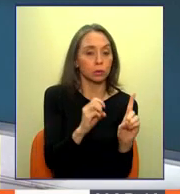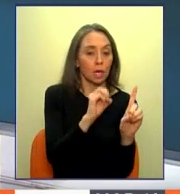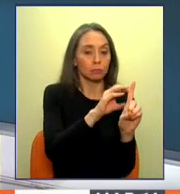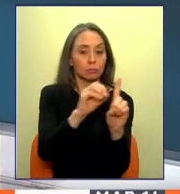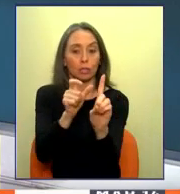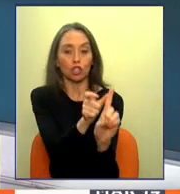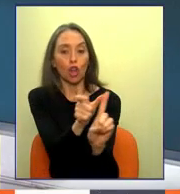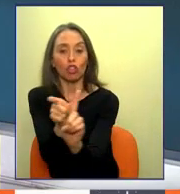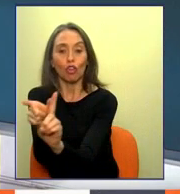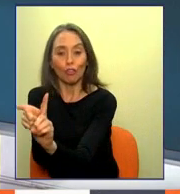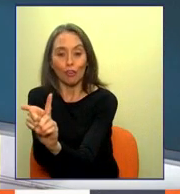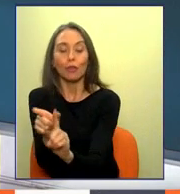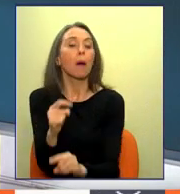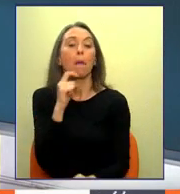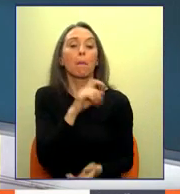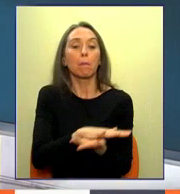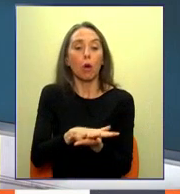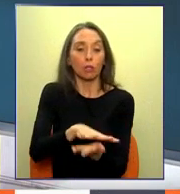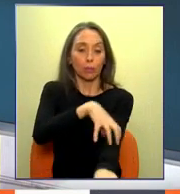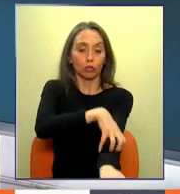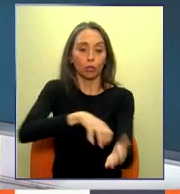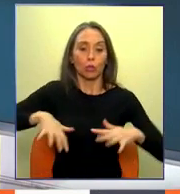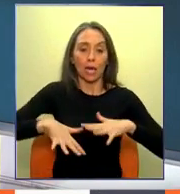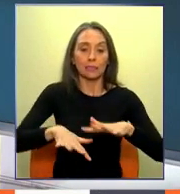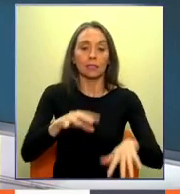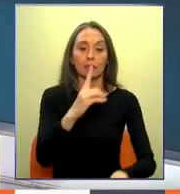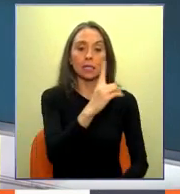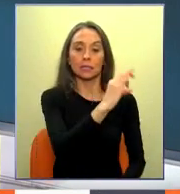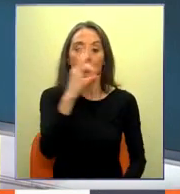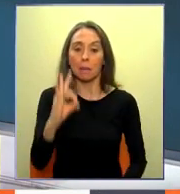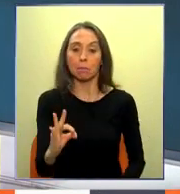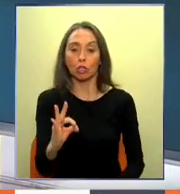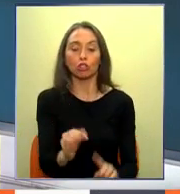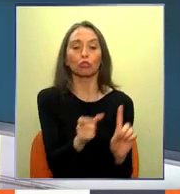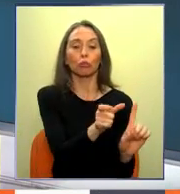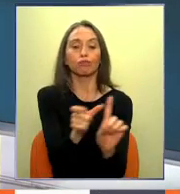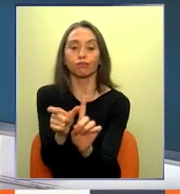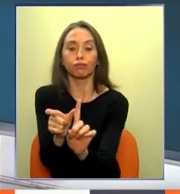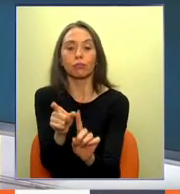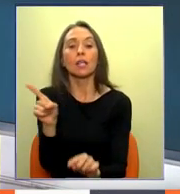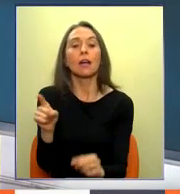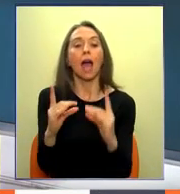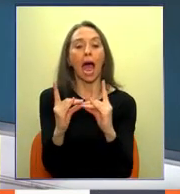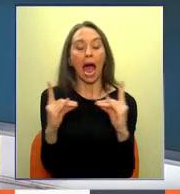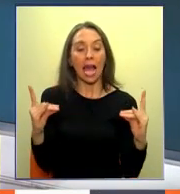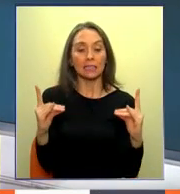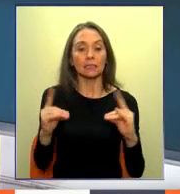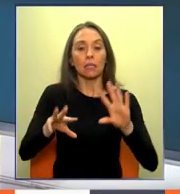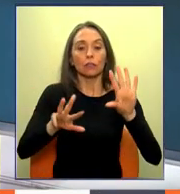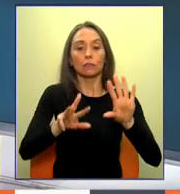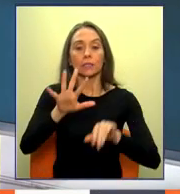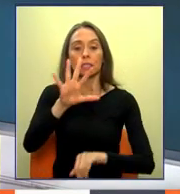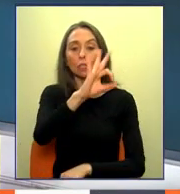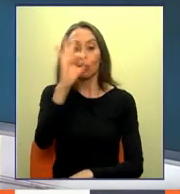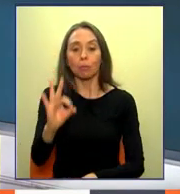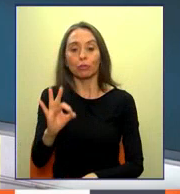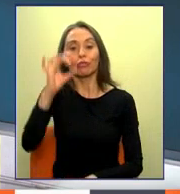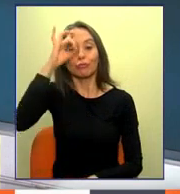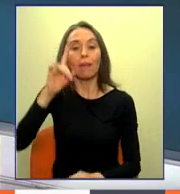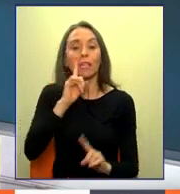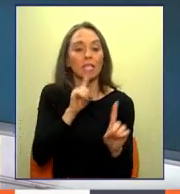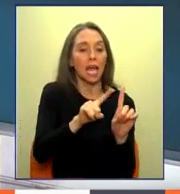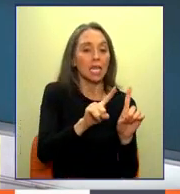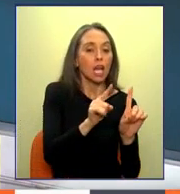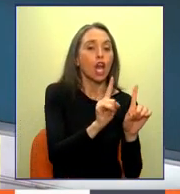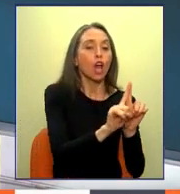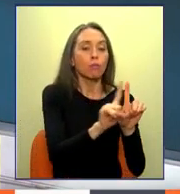los casos. Llega, por ejemplo, en Los Ríos al 100% y en el caso de Aysén al 95%. ¿Cuáles son